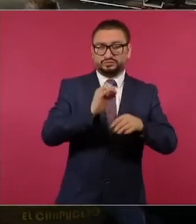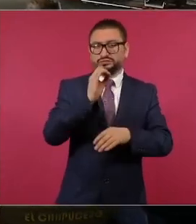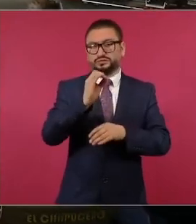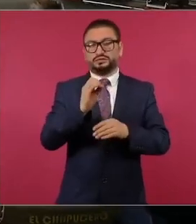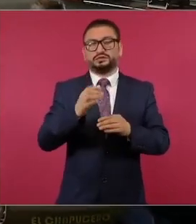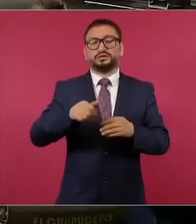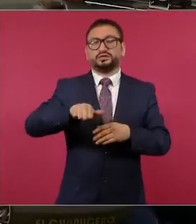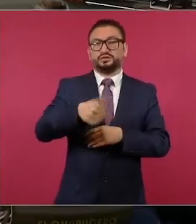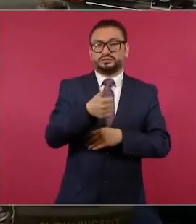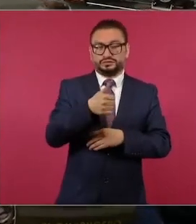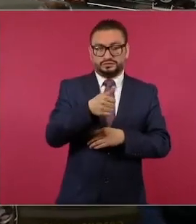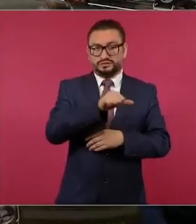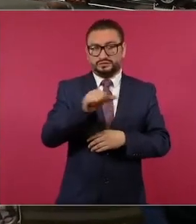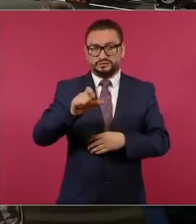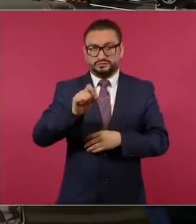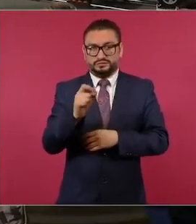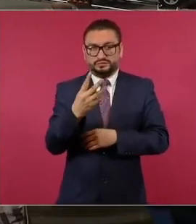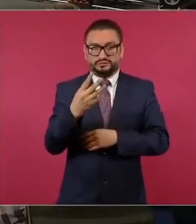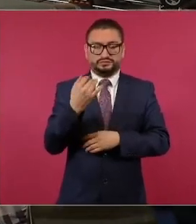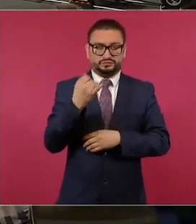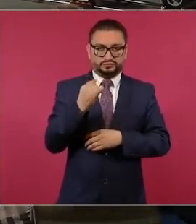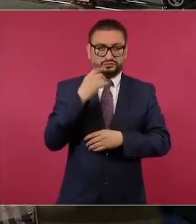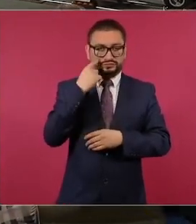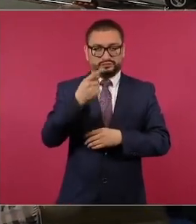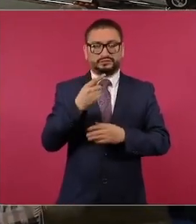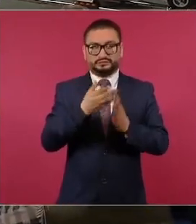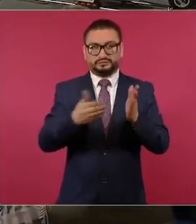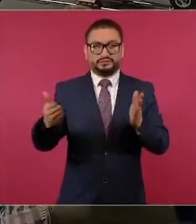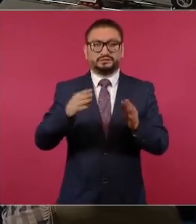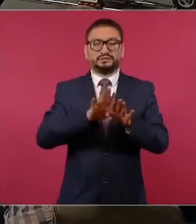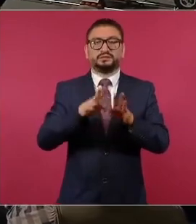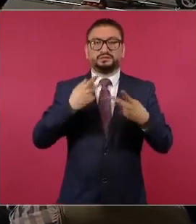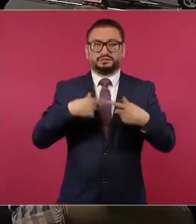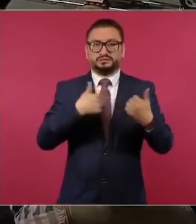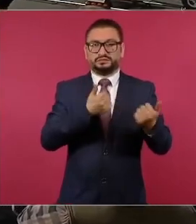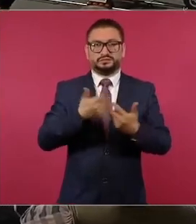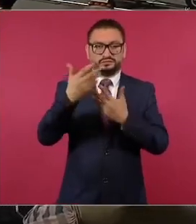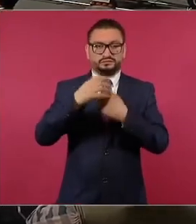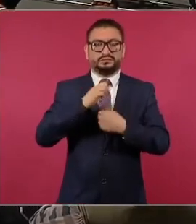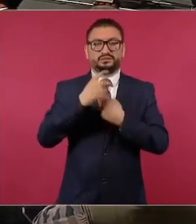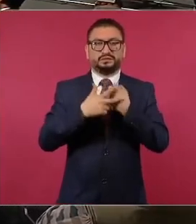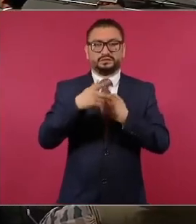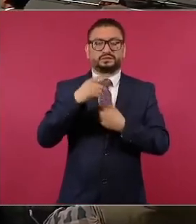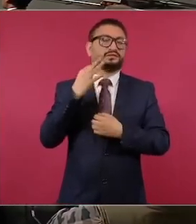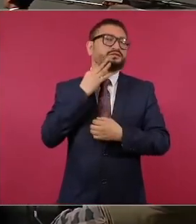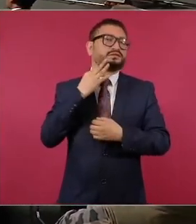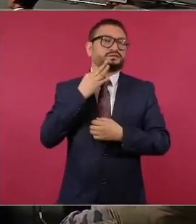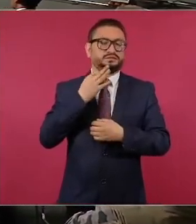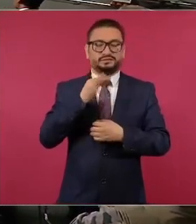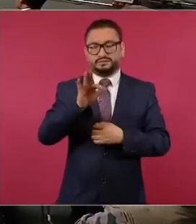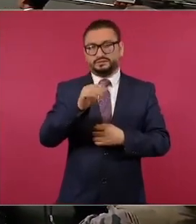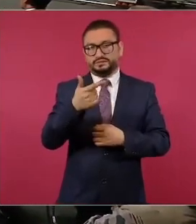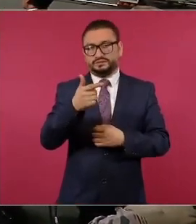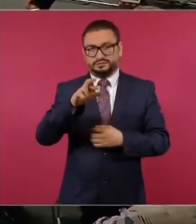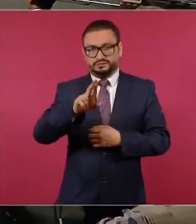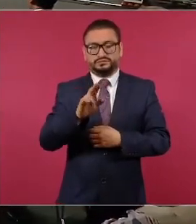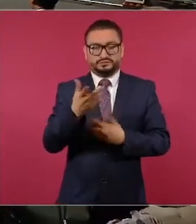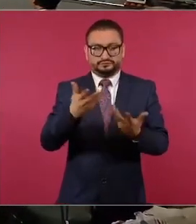al 24 de junio. Adelante. Tenemos 3 extradiciones realizadas por la Fiscalía General de la República.